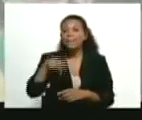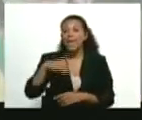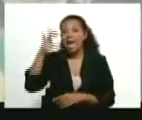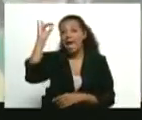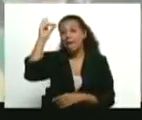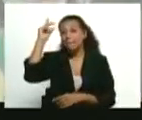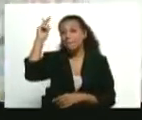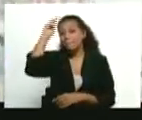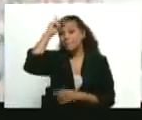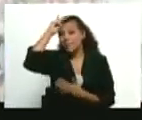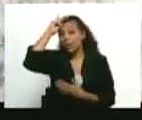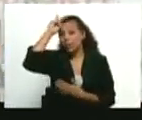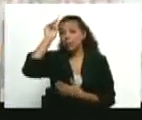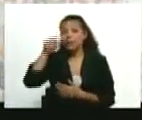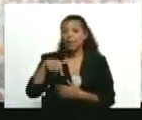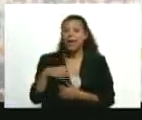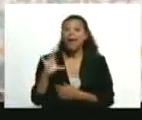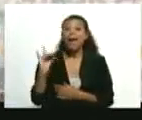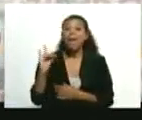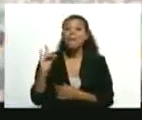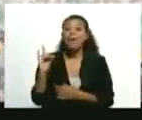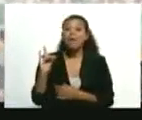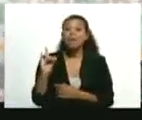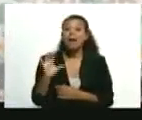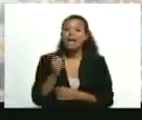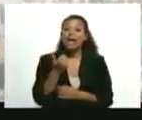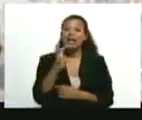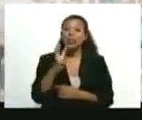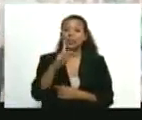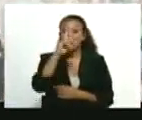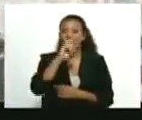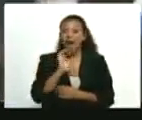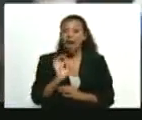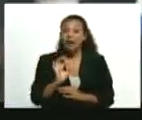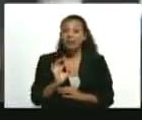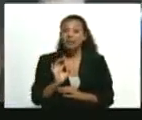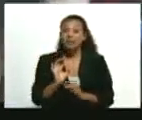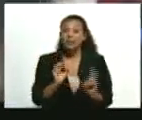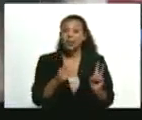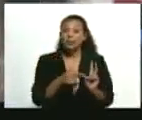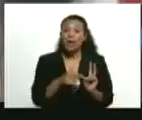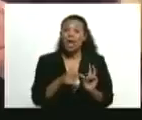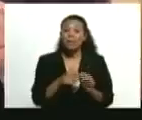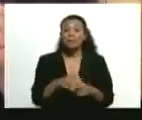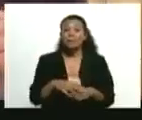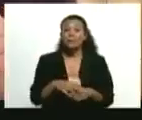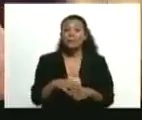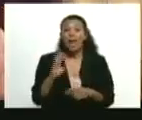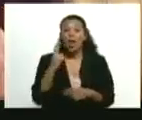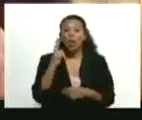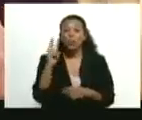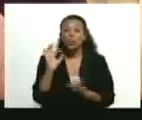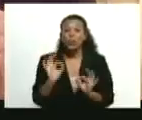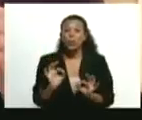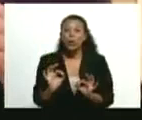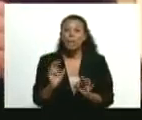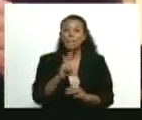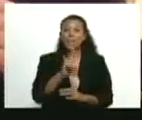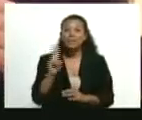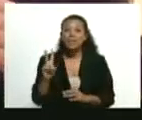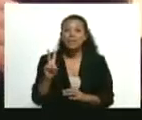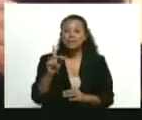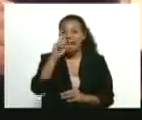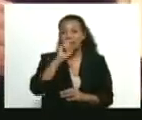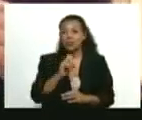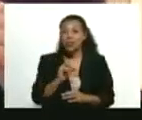y 3 años del golpe en Bolivia. Y 14 años del golpe en Honduras, 22 del golpe en